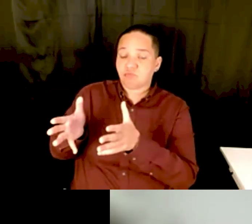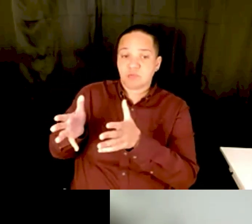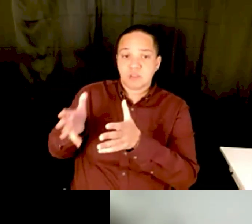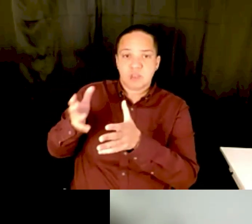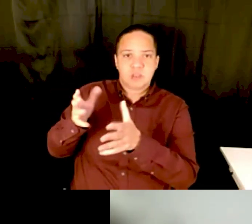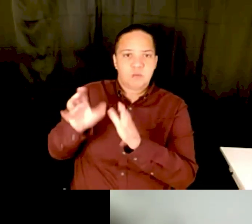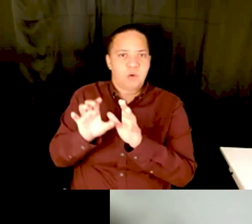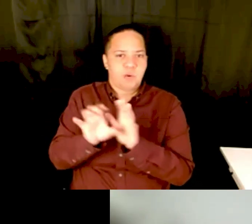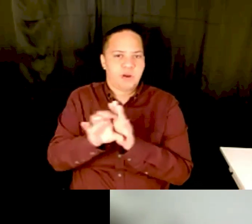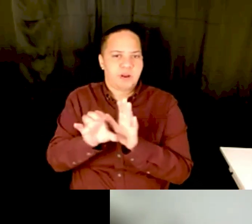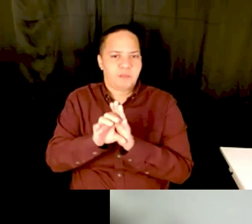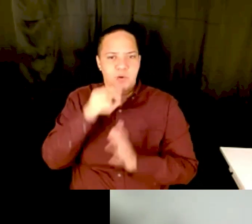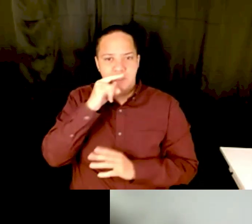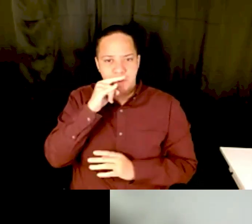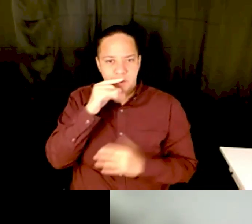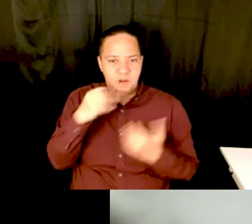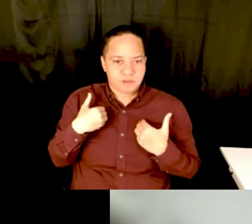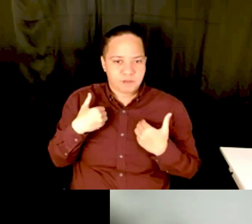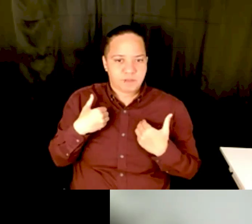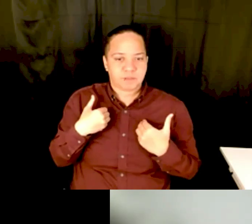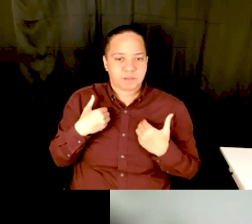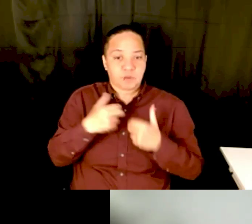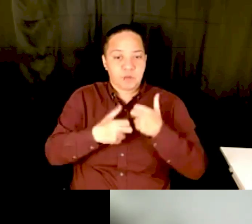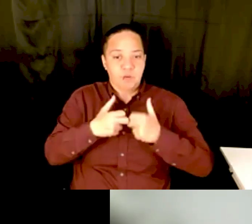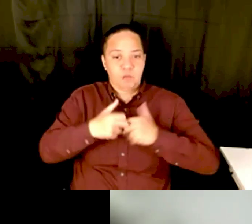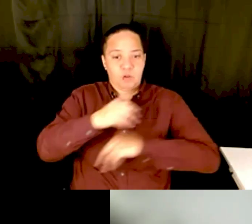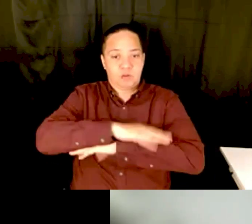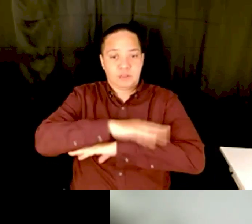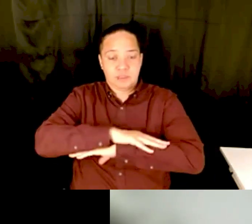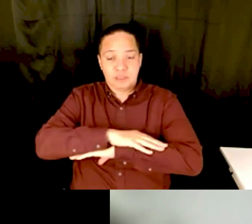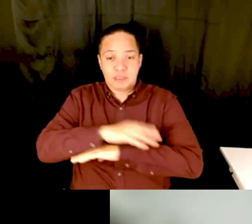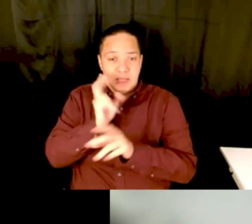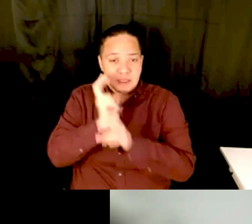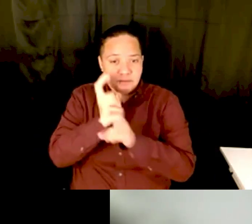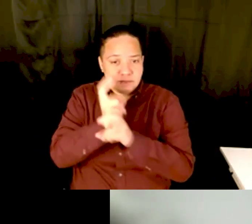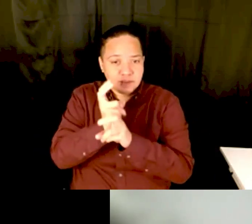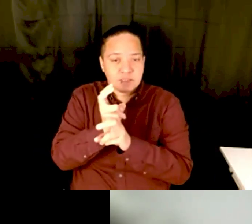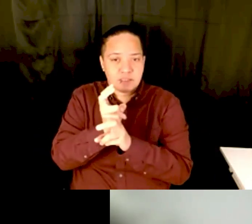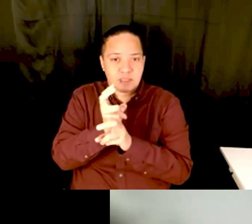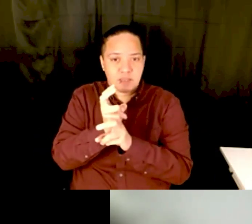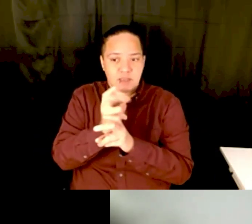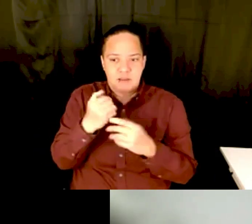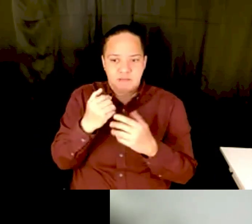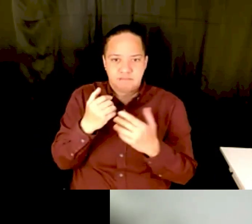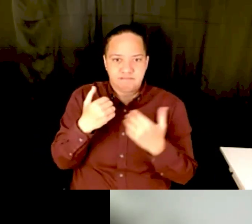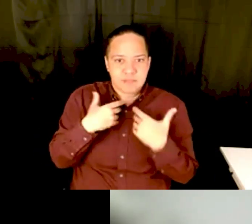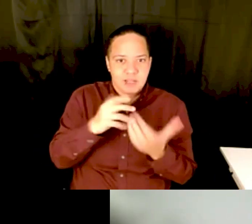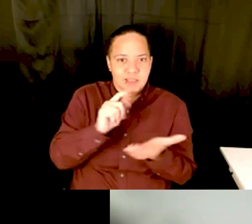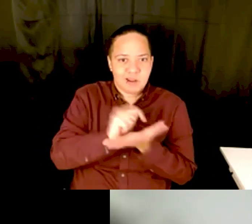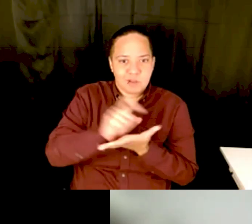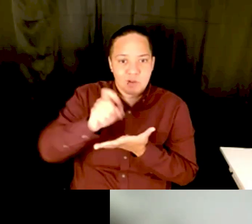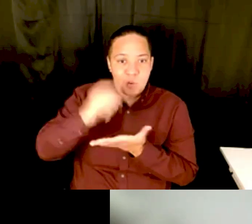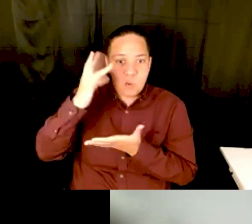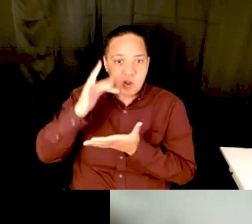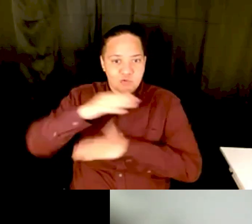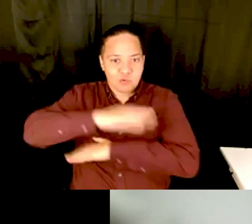ejemplo, un niño que tiene unos problemas de conducta, se está haciendo difícil el recibir las terapias que necesita porque su conducta, el